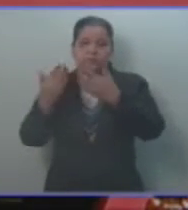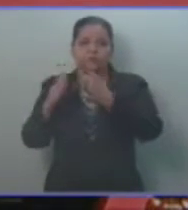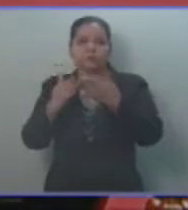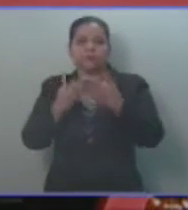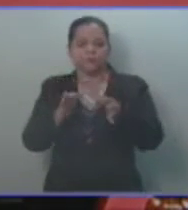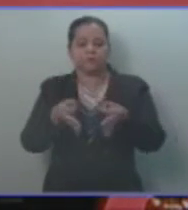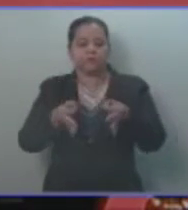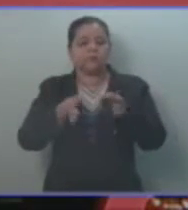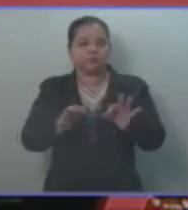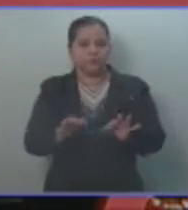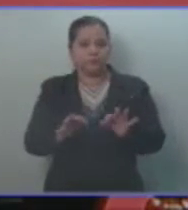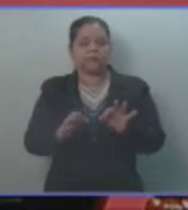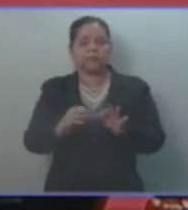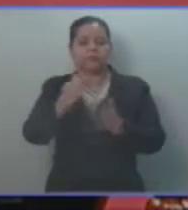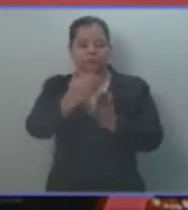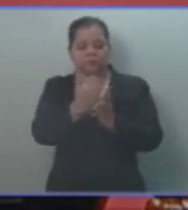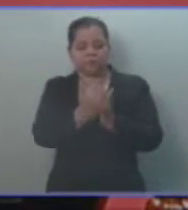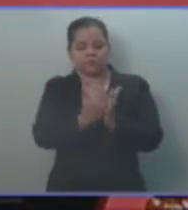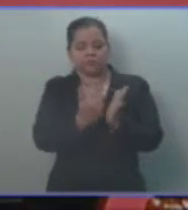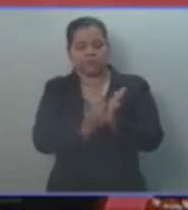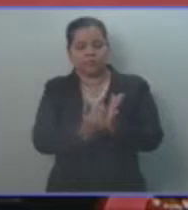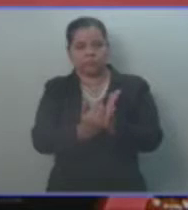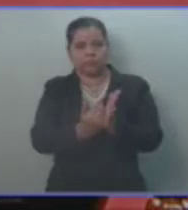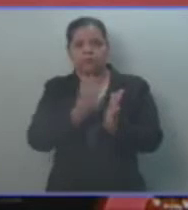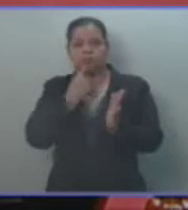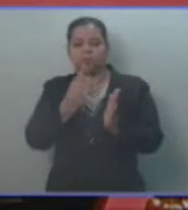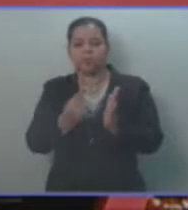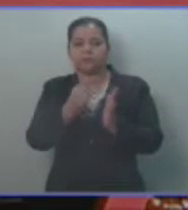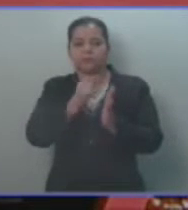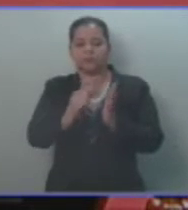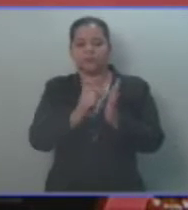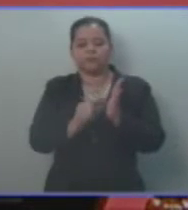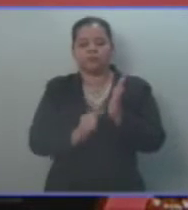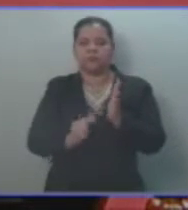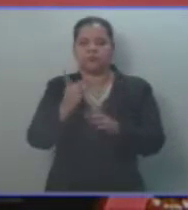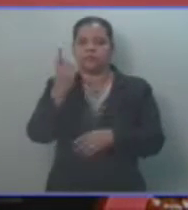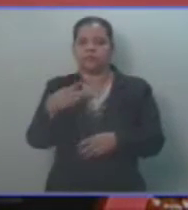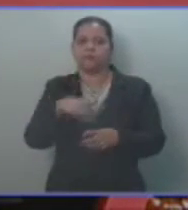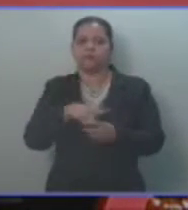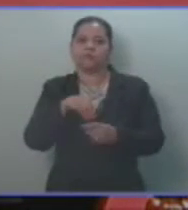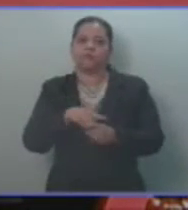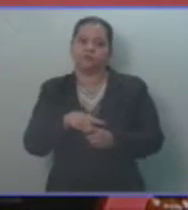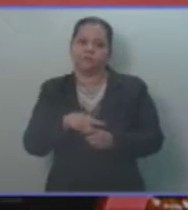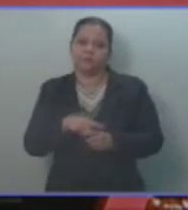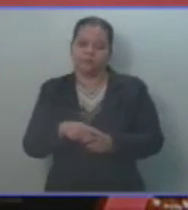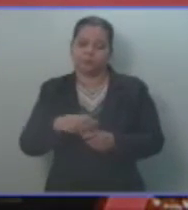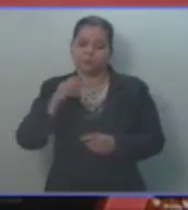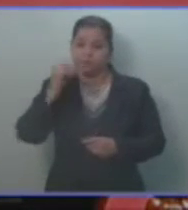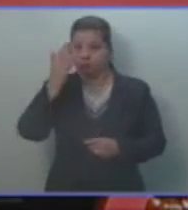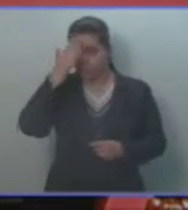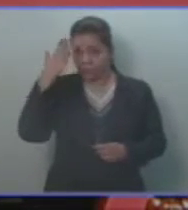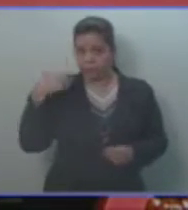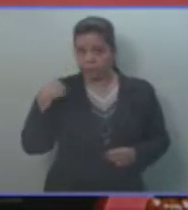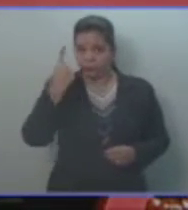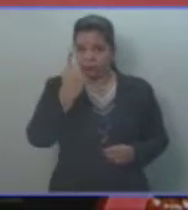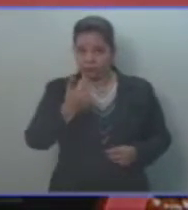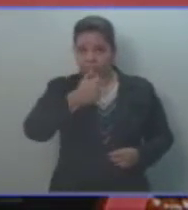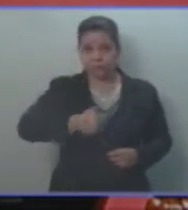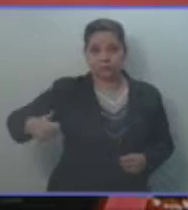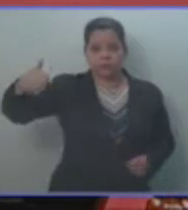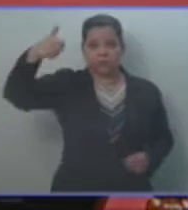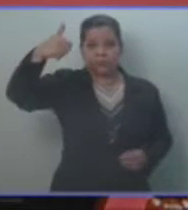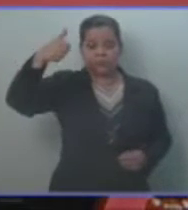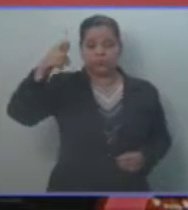individualmente en la enumeración de las discapacidades. B. La Procuradora para la Defensa de los Derechos